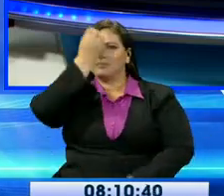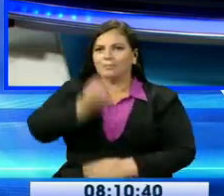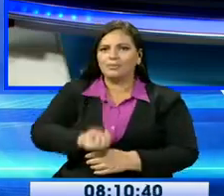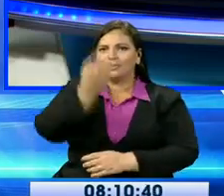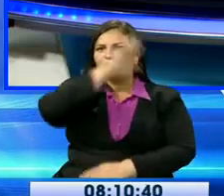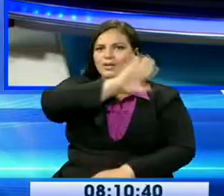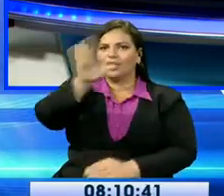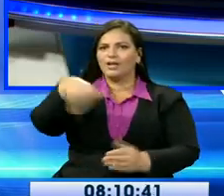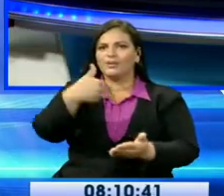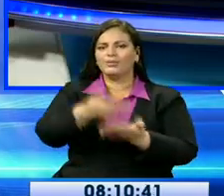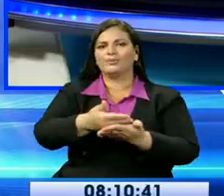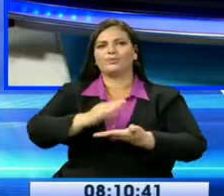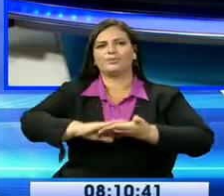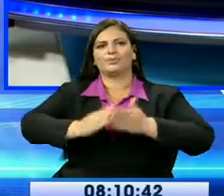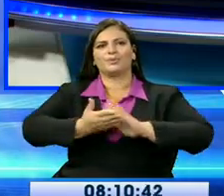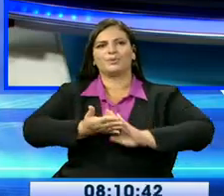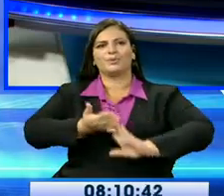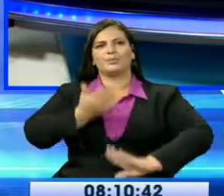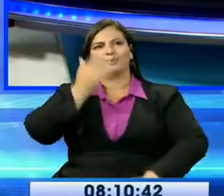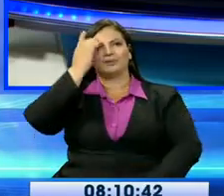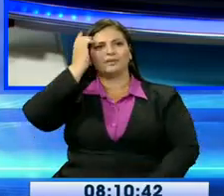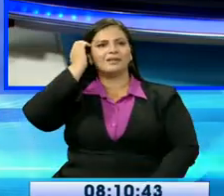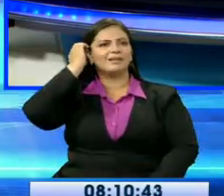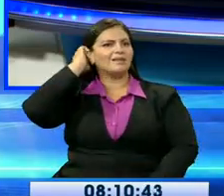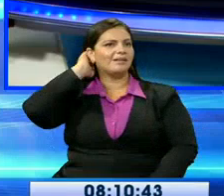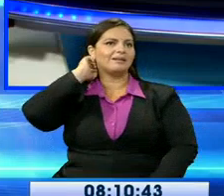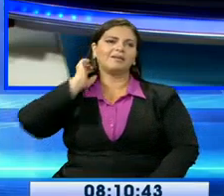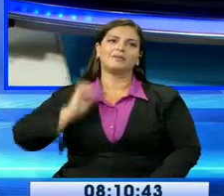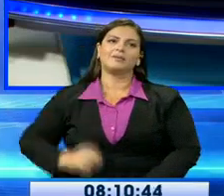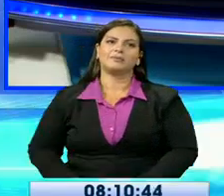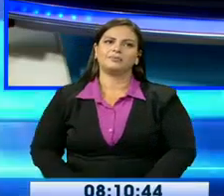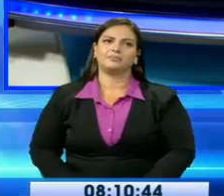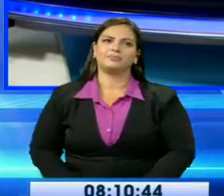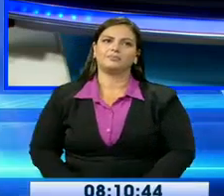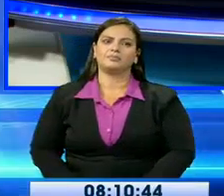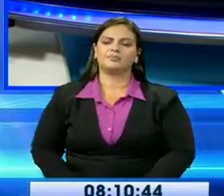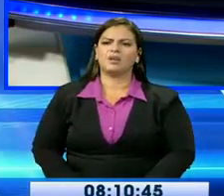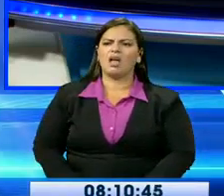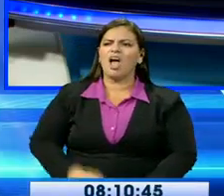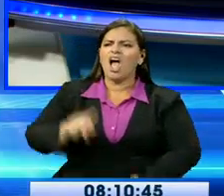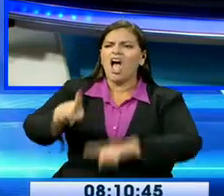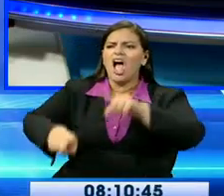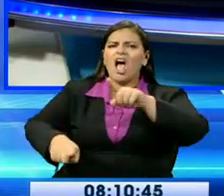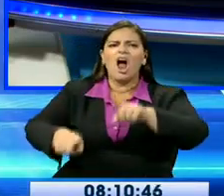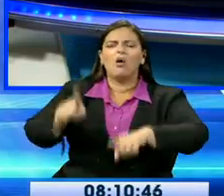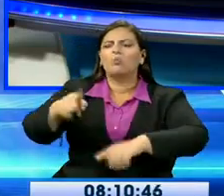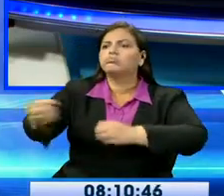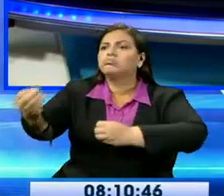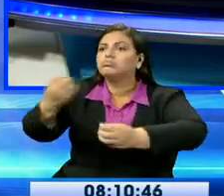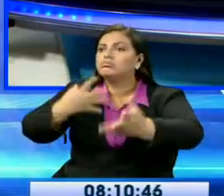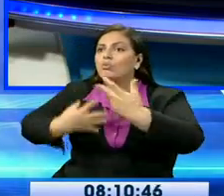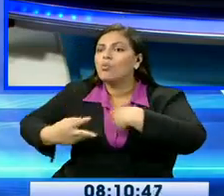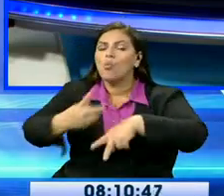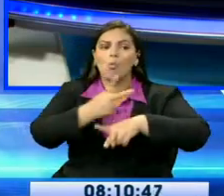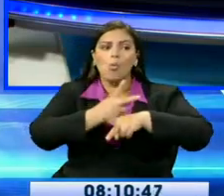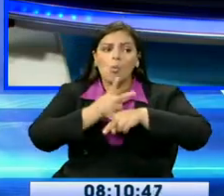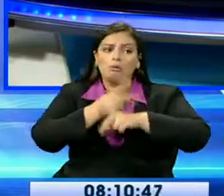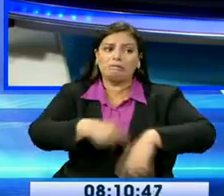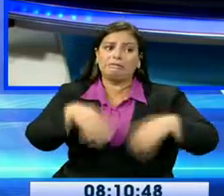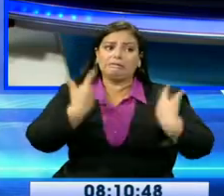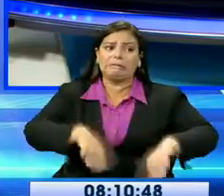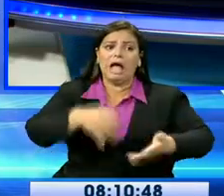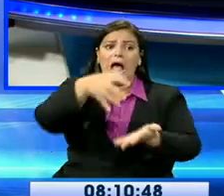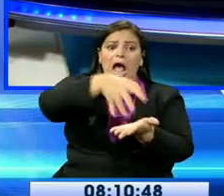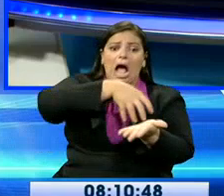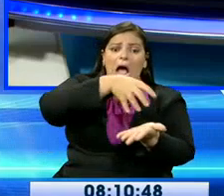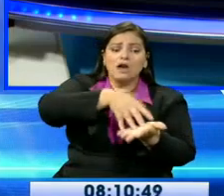les comento que el fin de semana, yo que estuve viajando, escuchaba arroz plástico, cuidado Ajá. con lo que comes, pruébalo